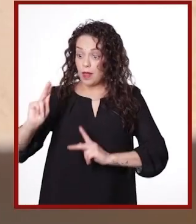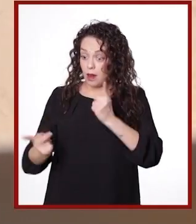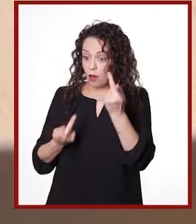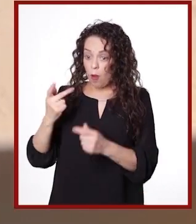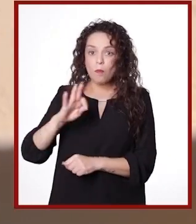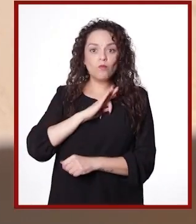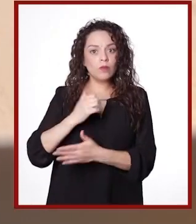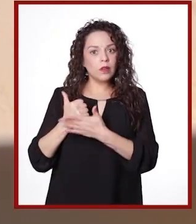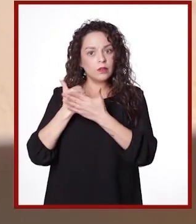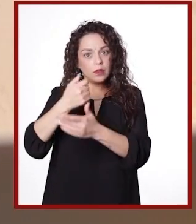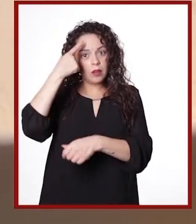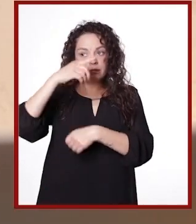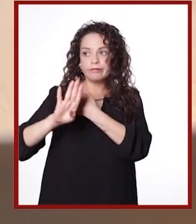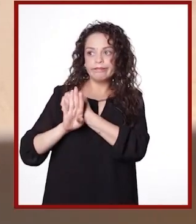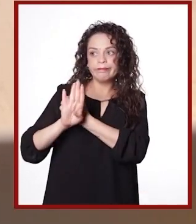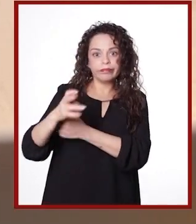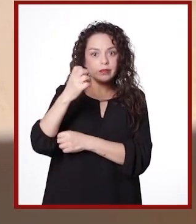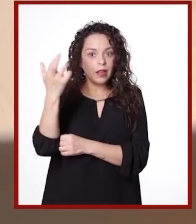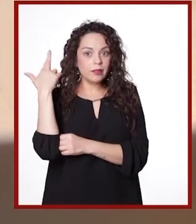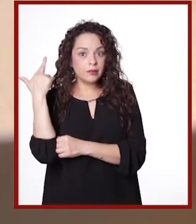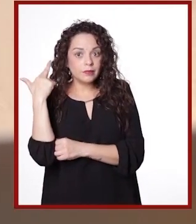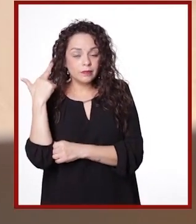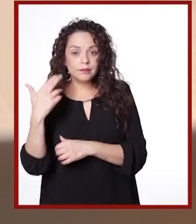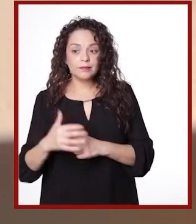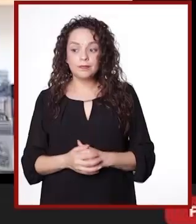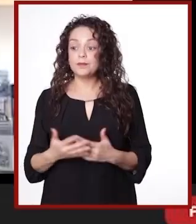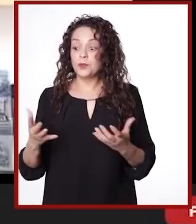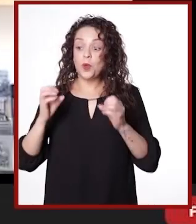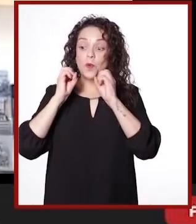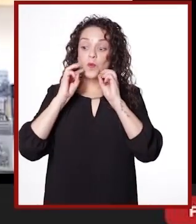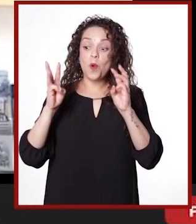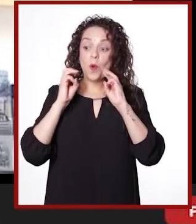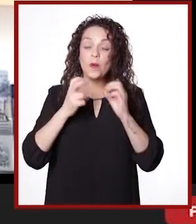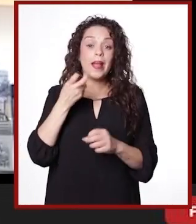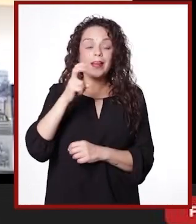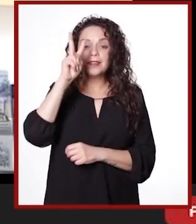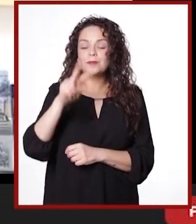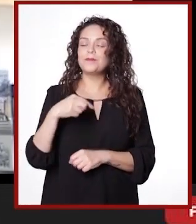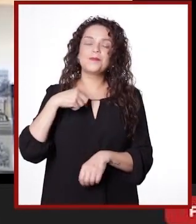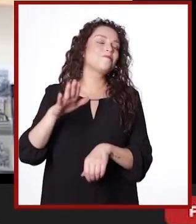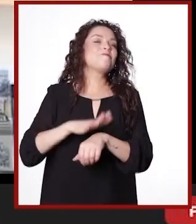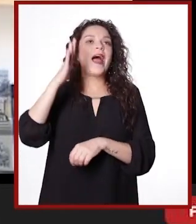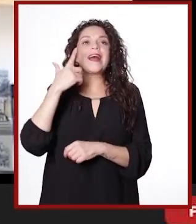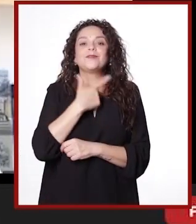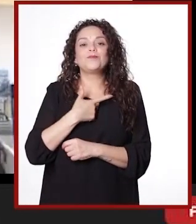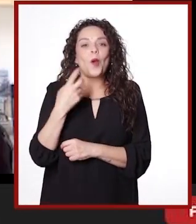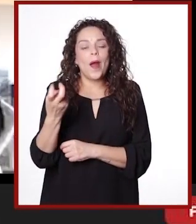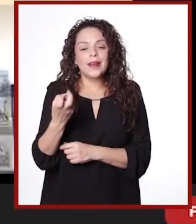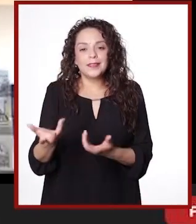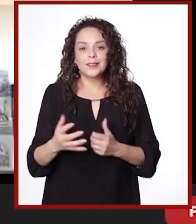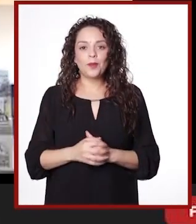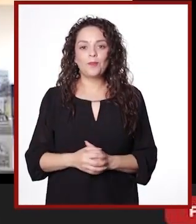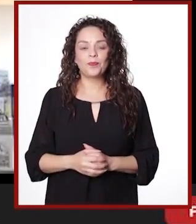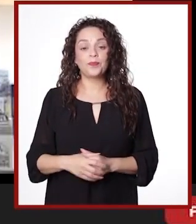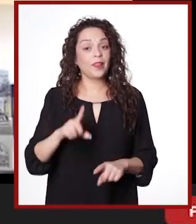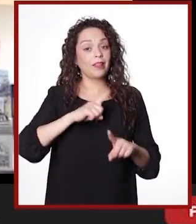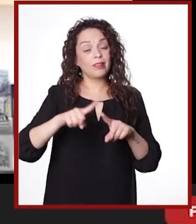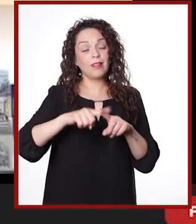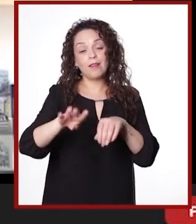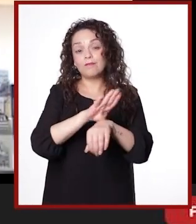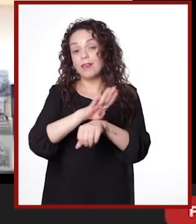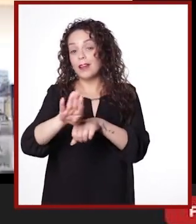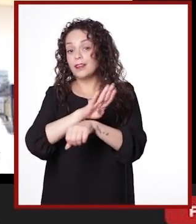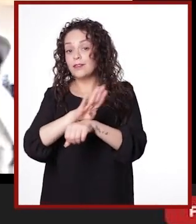buenos aislantes acústicos. Wow. Pero luego, Pamela, hay una parte que a mí esa es la que más me gusta, que son no los beneficios, vamos a